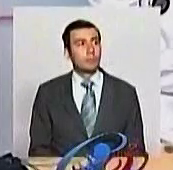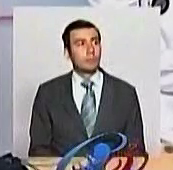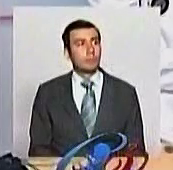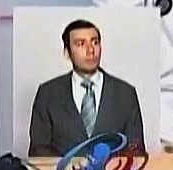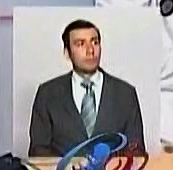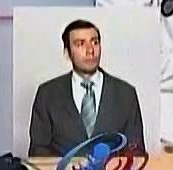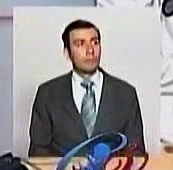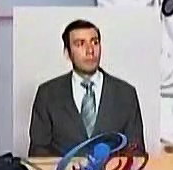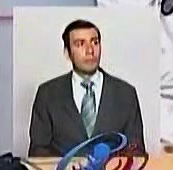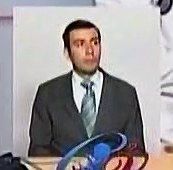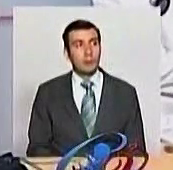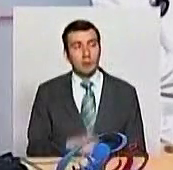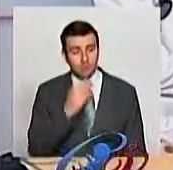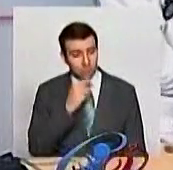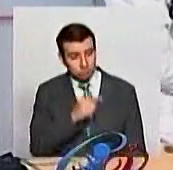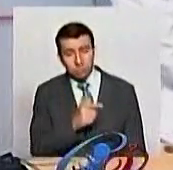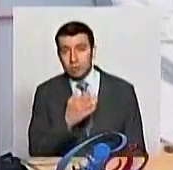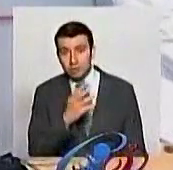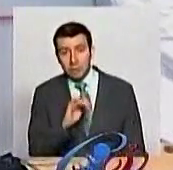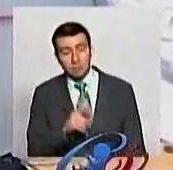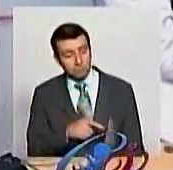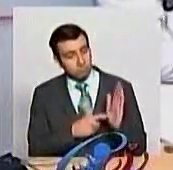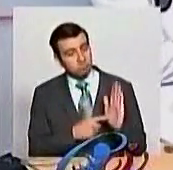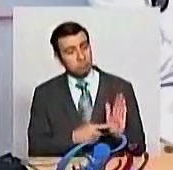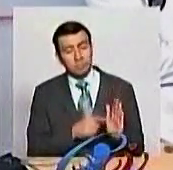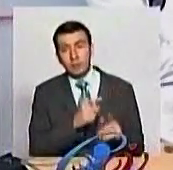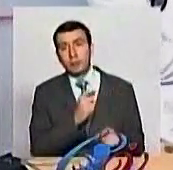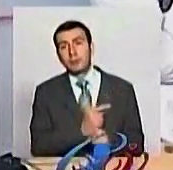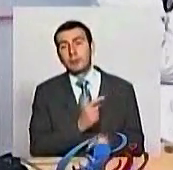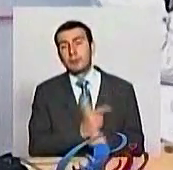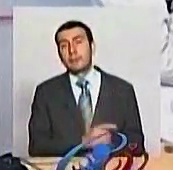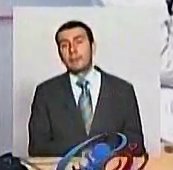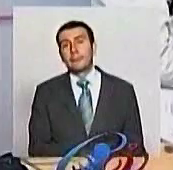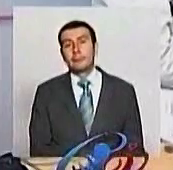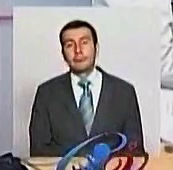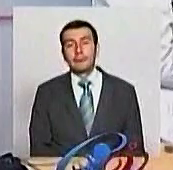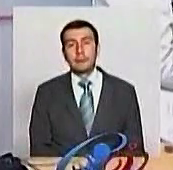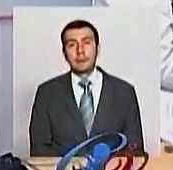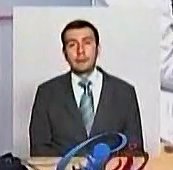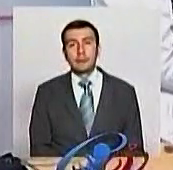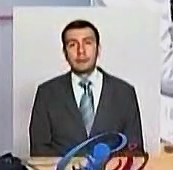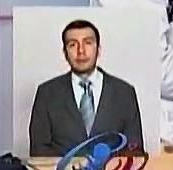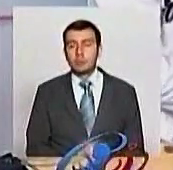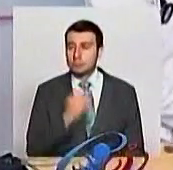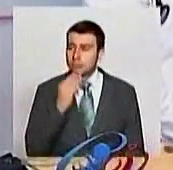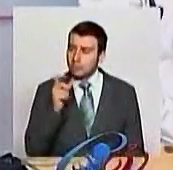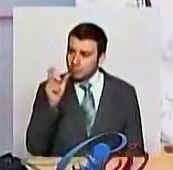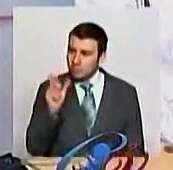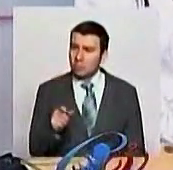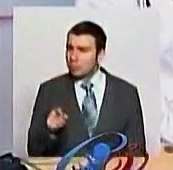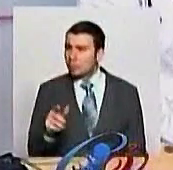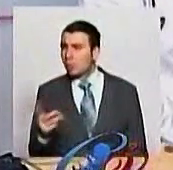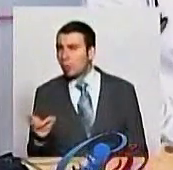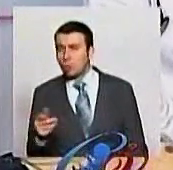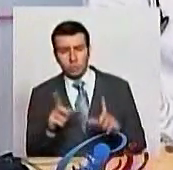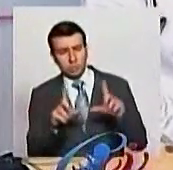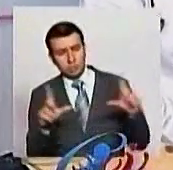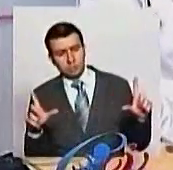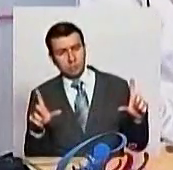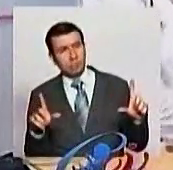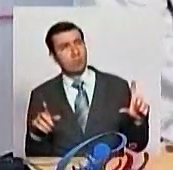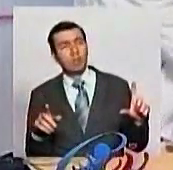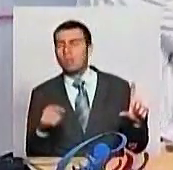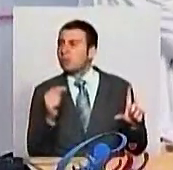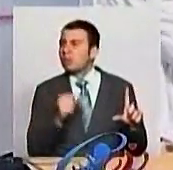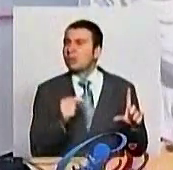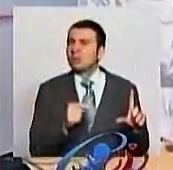electro, ¿cierto? Acá ya podemos ver cómo el paciente está en este momento, ¿cierto? Y él nos da una lectura,